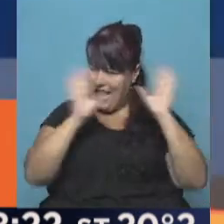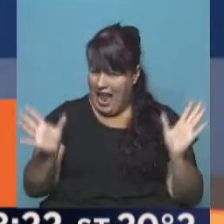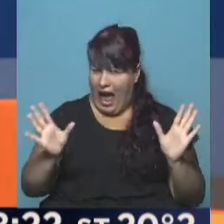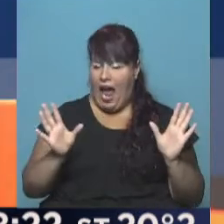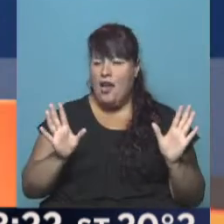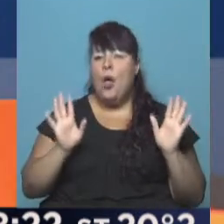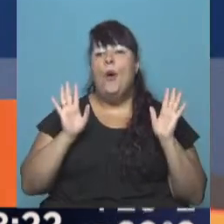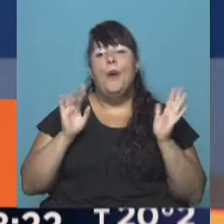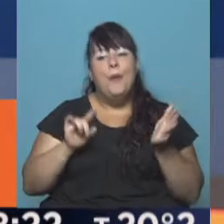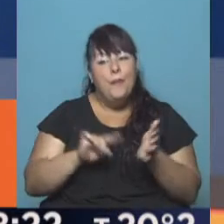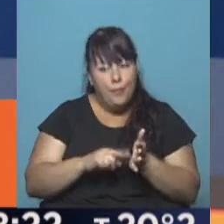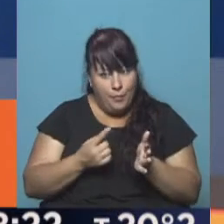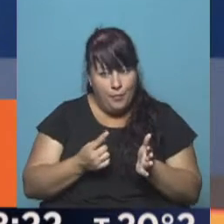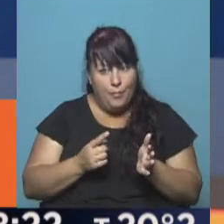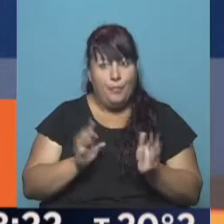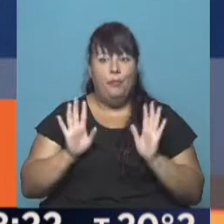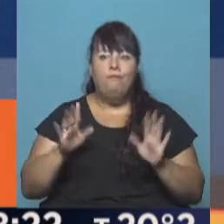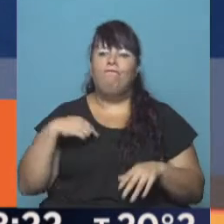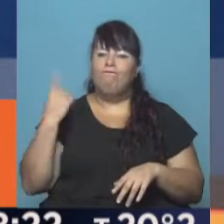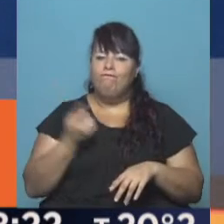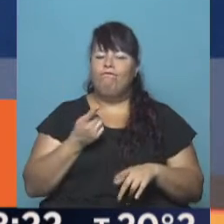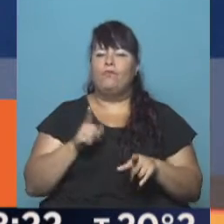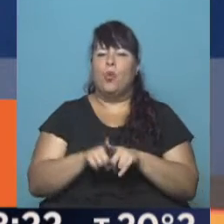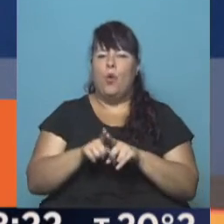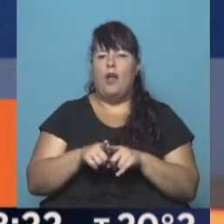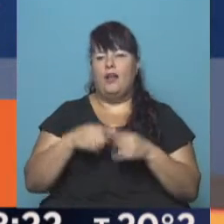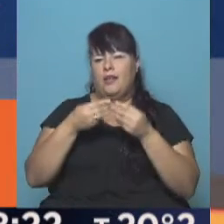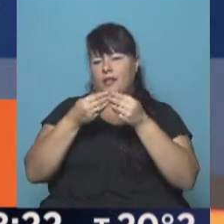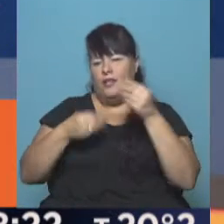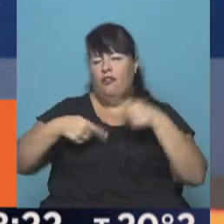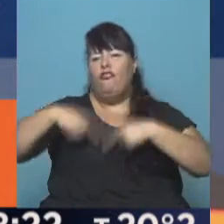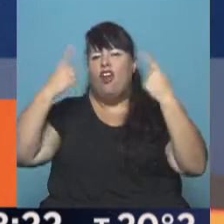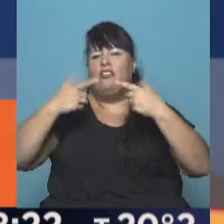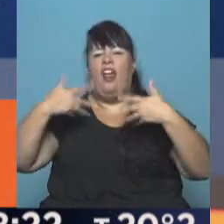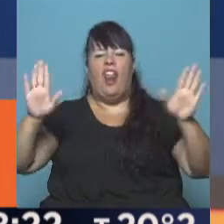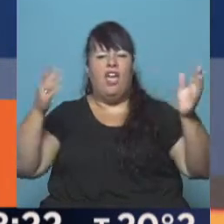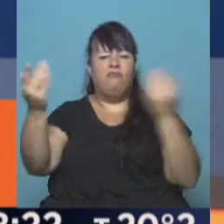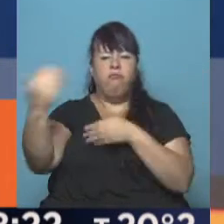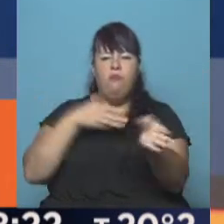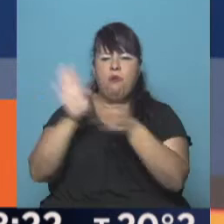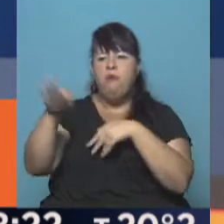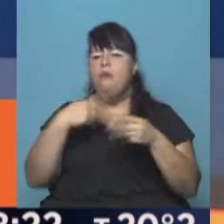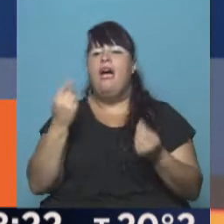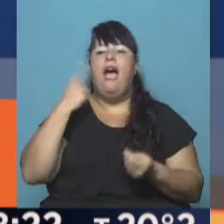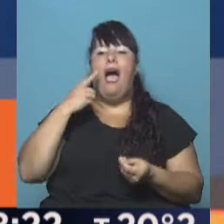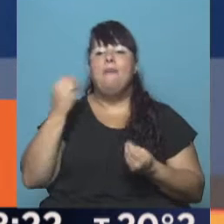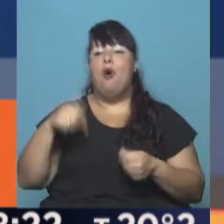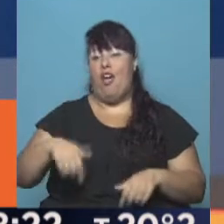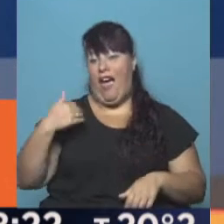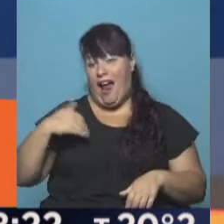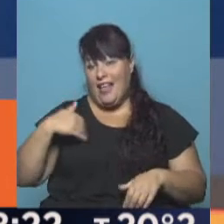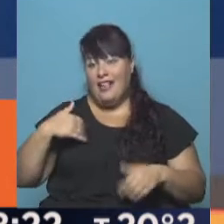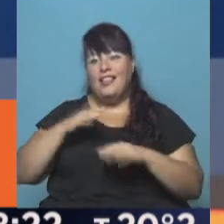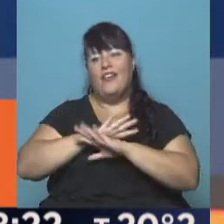pero en hemos tenido flon fronteras laxas con la intención de que argentina